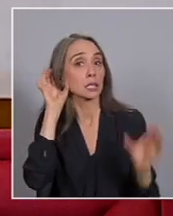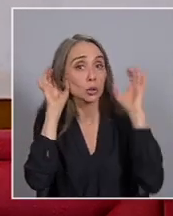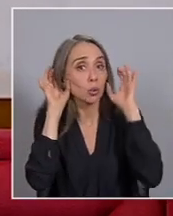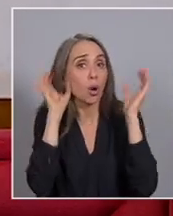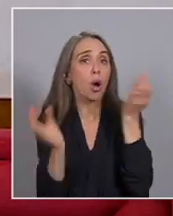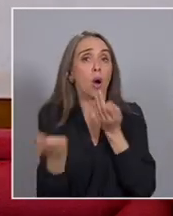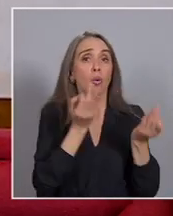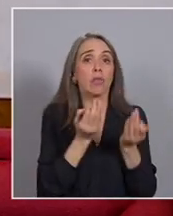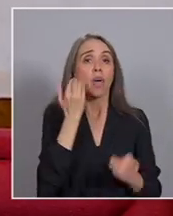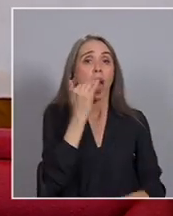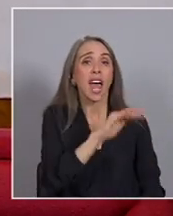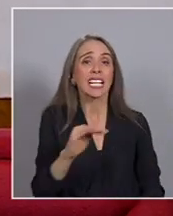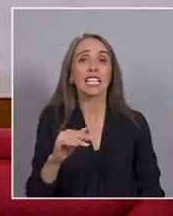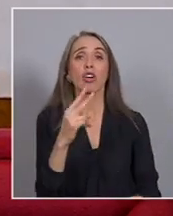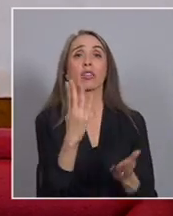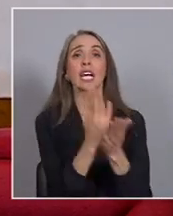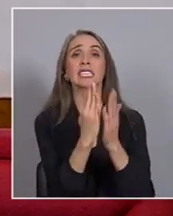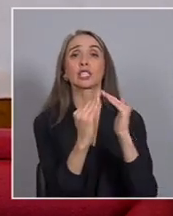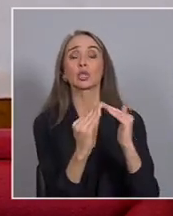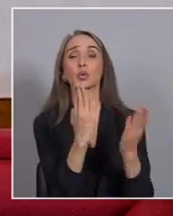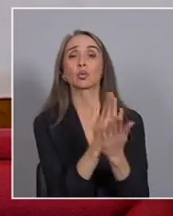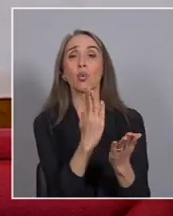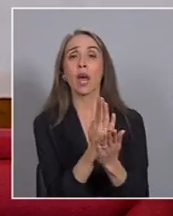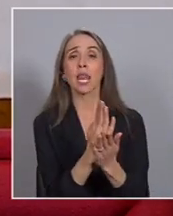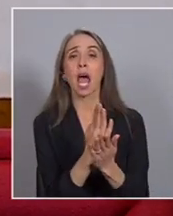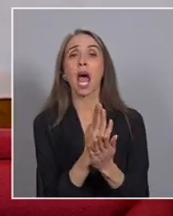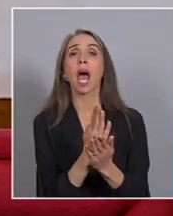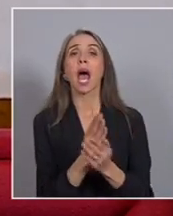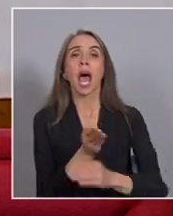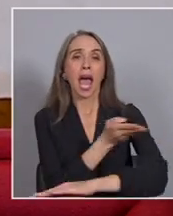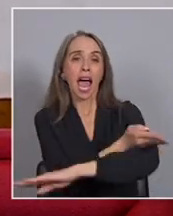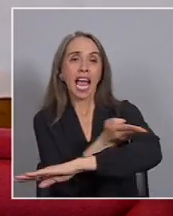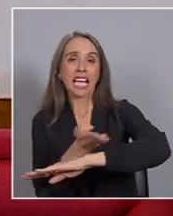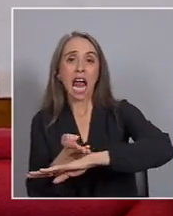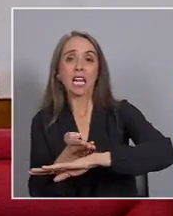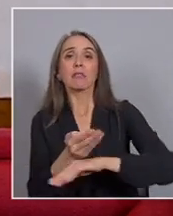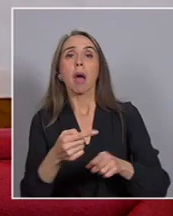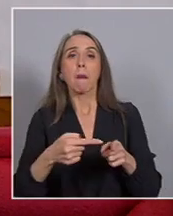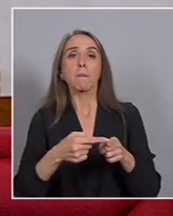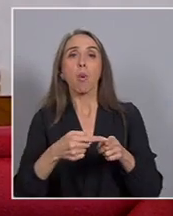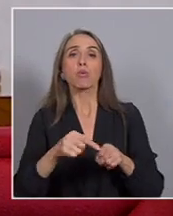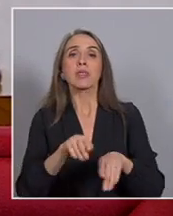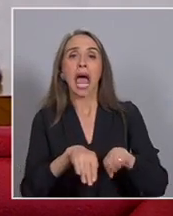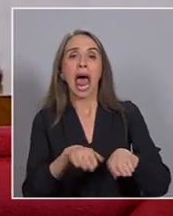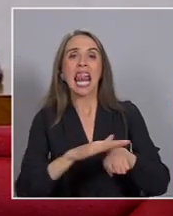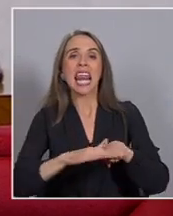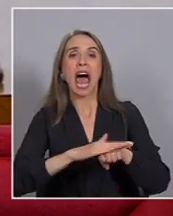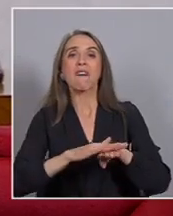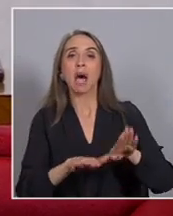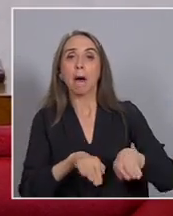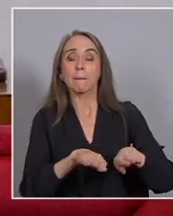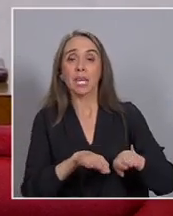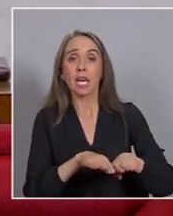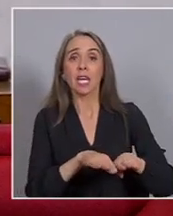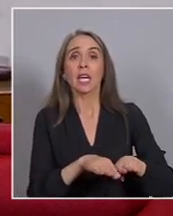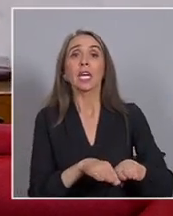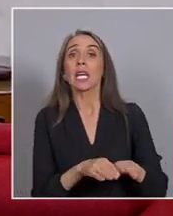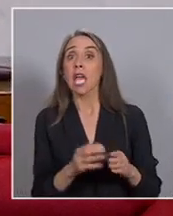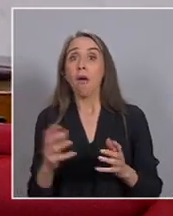relato de los niños de la escuela de la caleta de Punta Lavapié que tuvieron que escapar